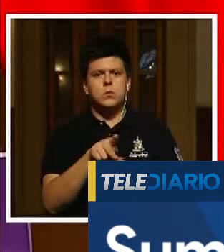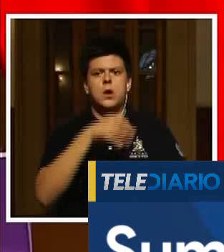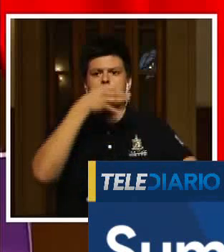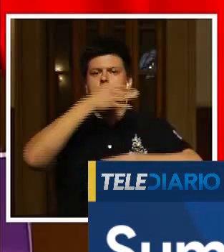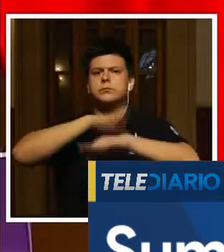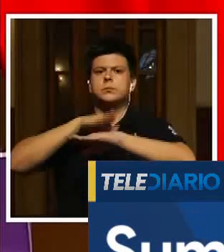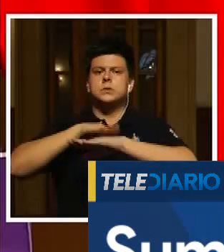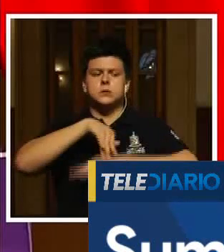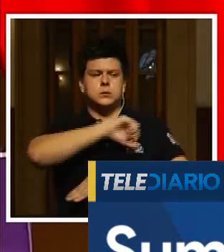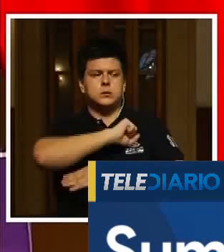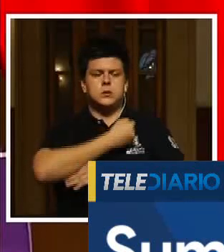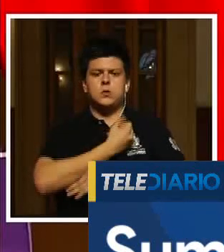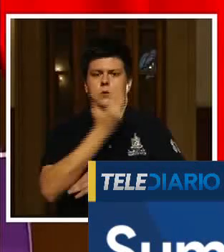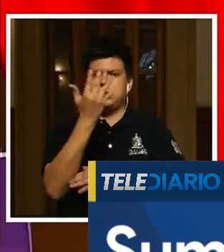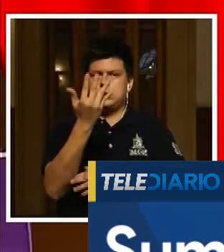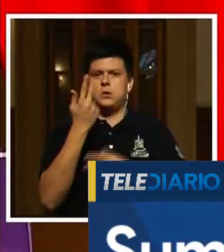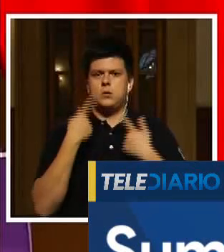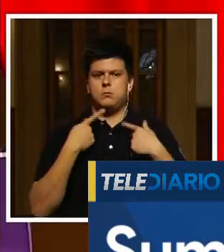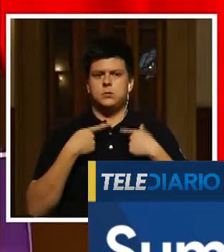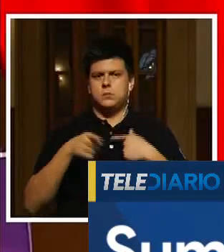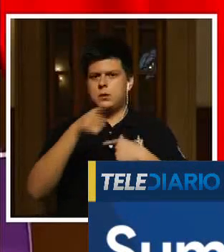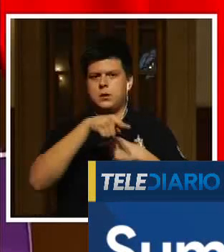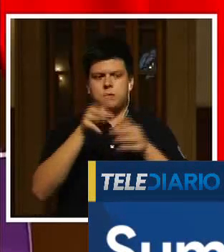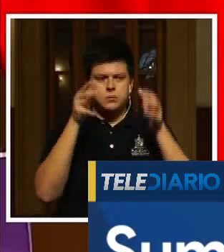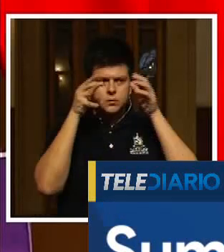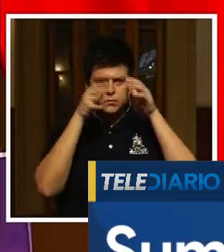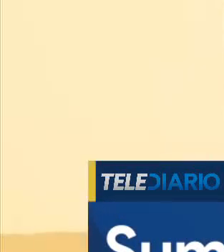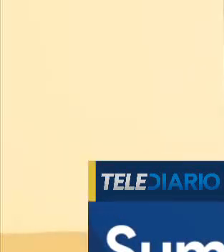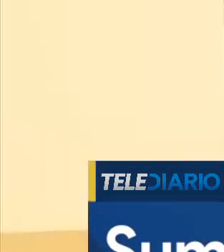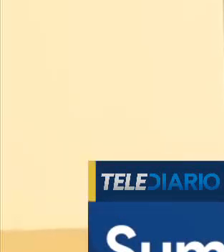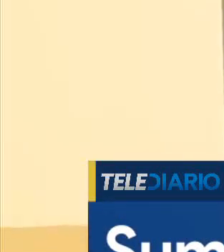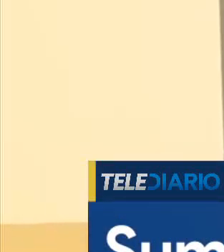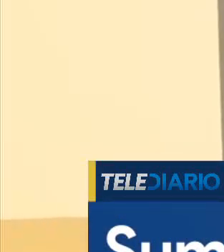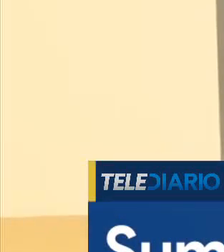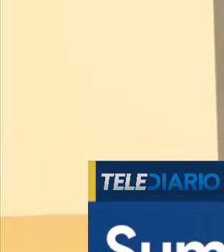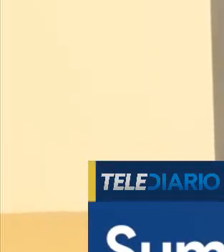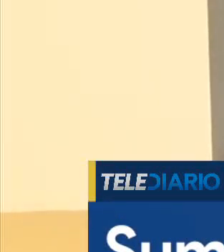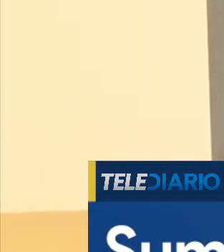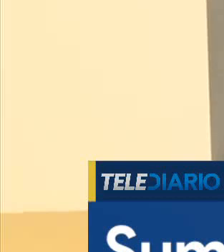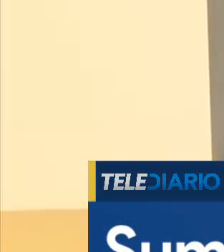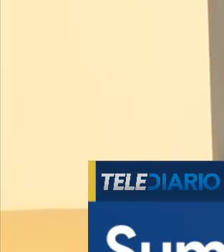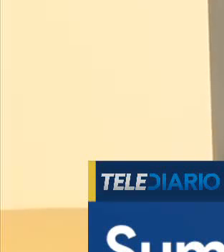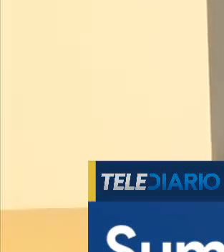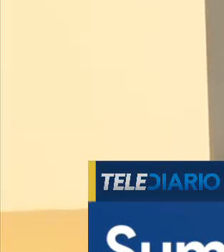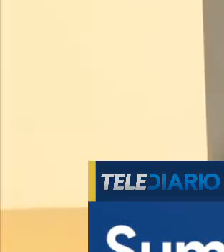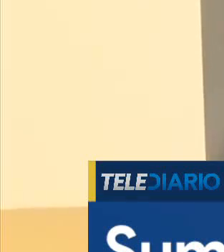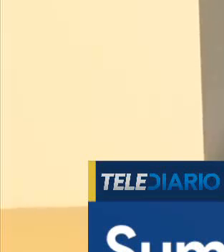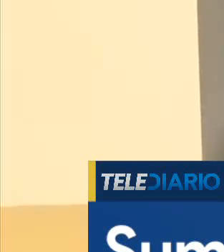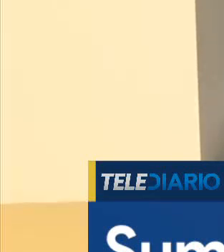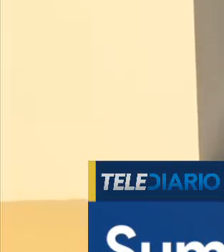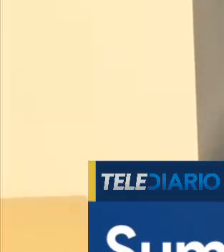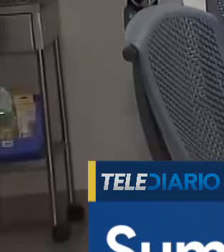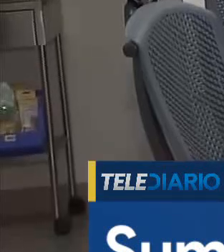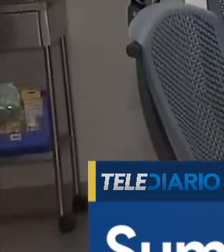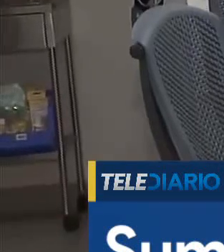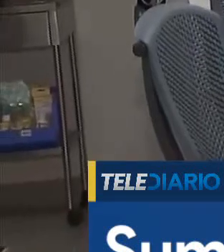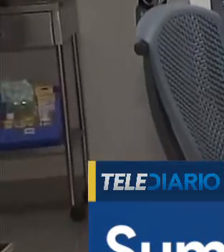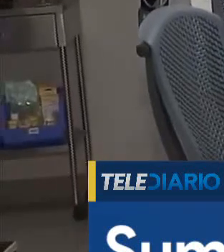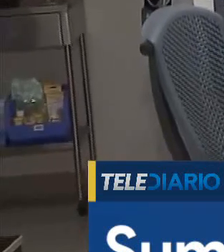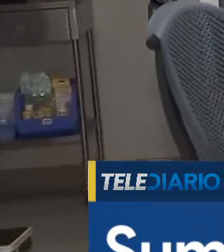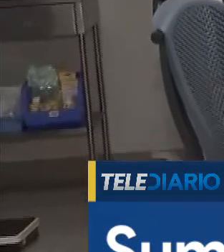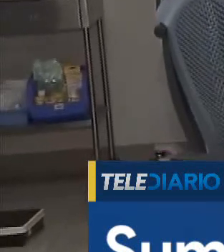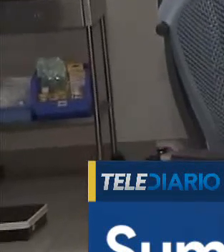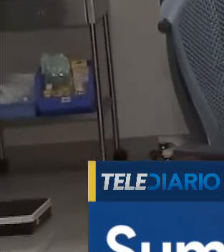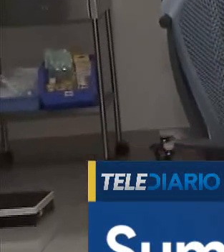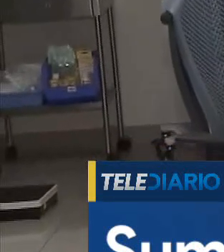5 personas que se dedicaban al área administrativa. El funcionario aseguró que en la entidad se protege a todo el personal con